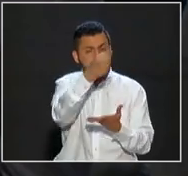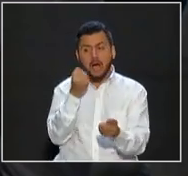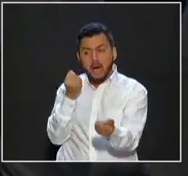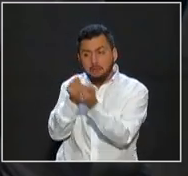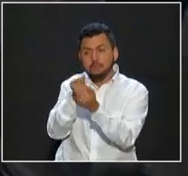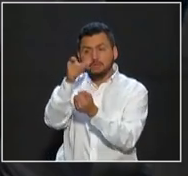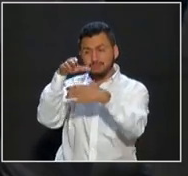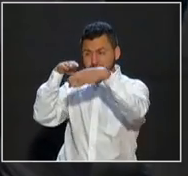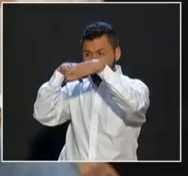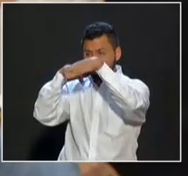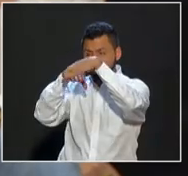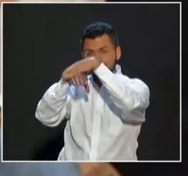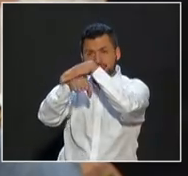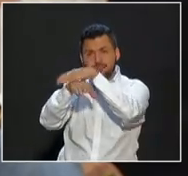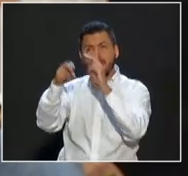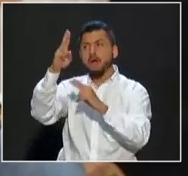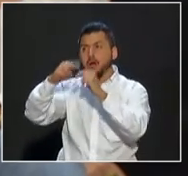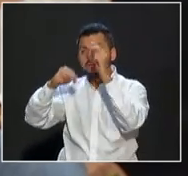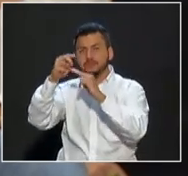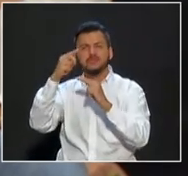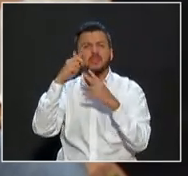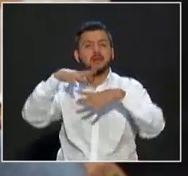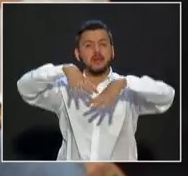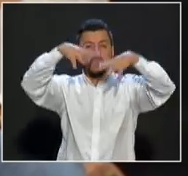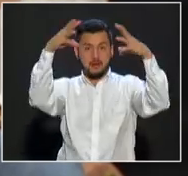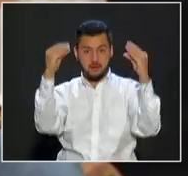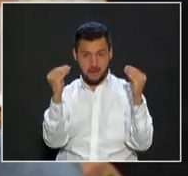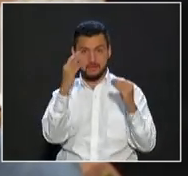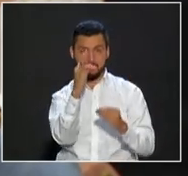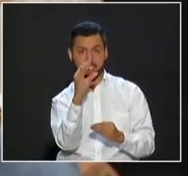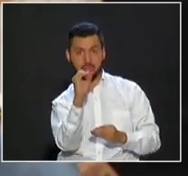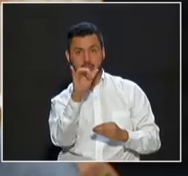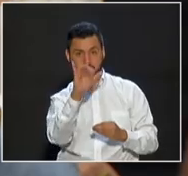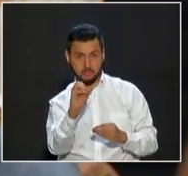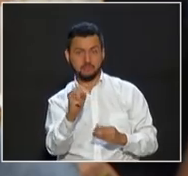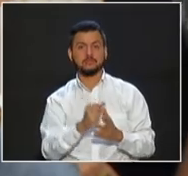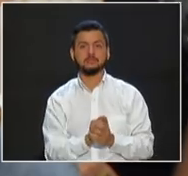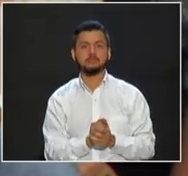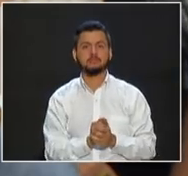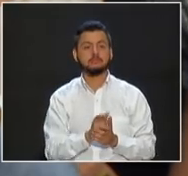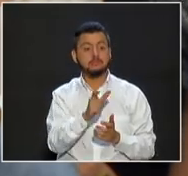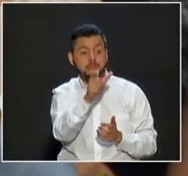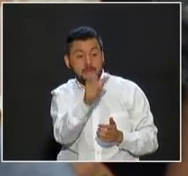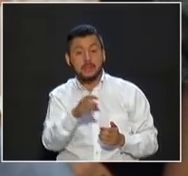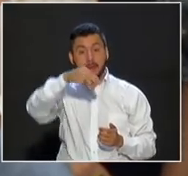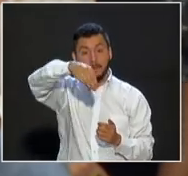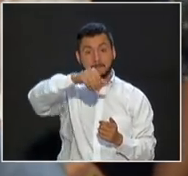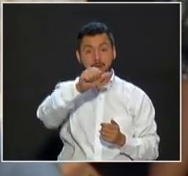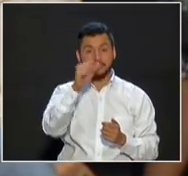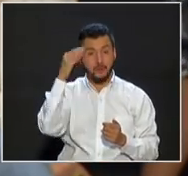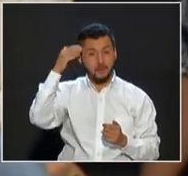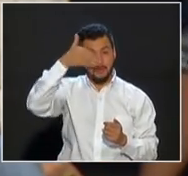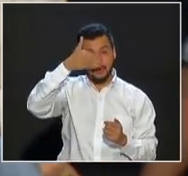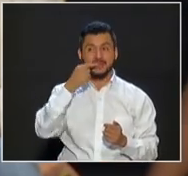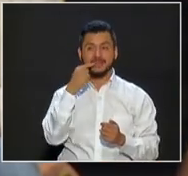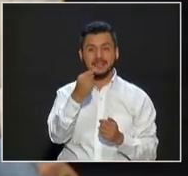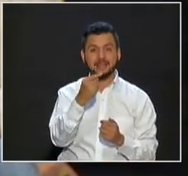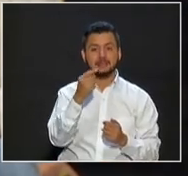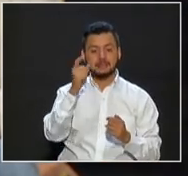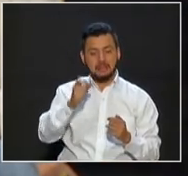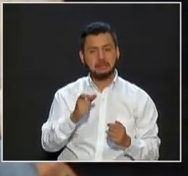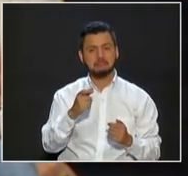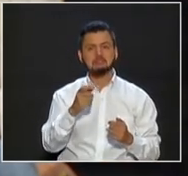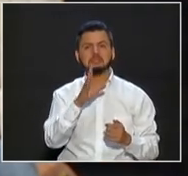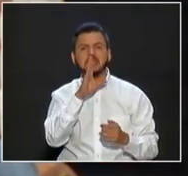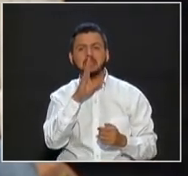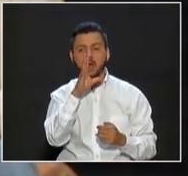coincido mucho más con la visión de mauricio y del mismo mauricio eso hay que cumplirlo y se necesita un gobernador que sea capaz de realizar